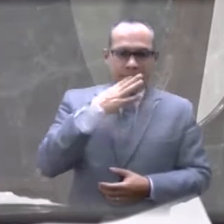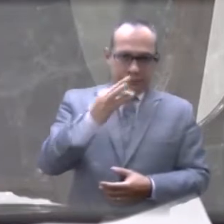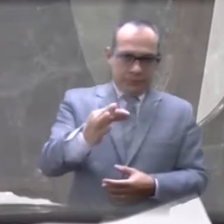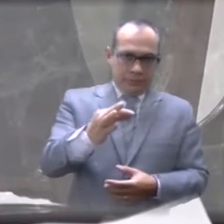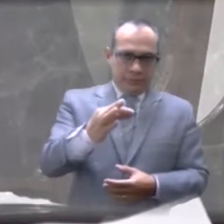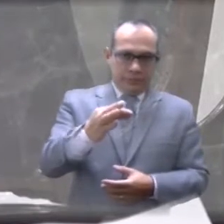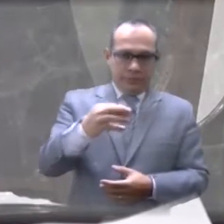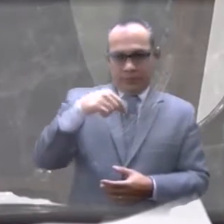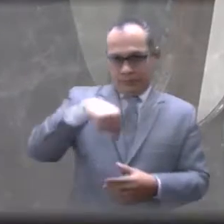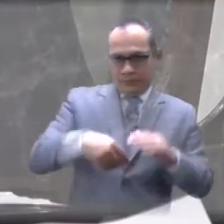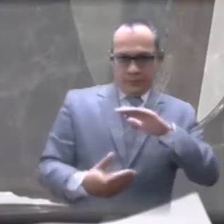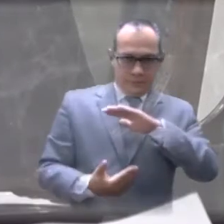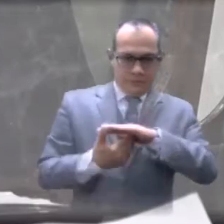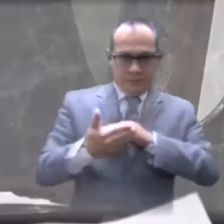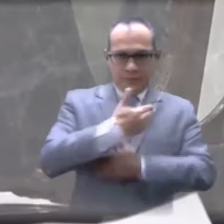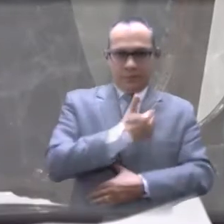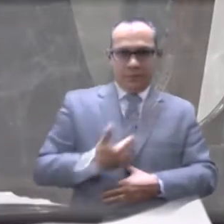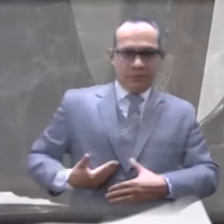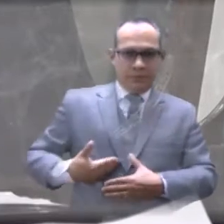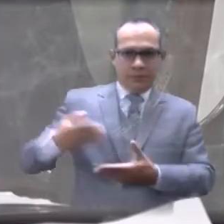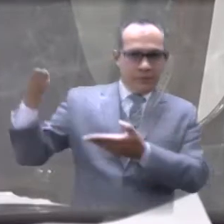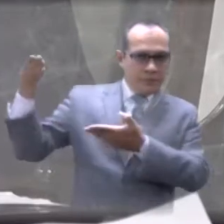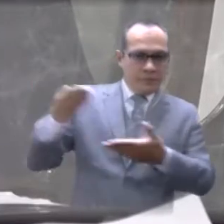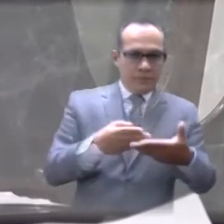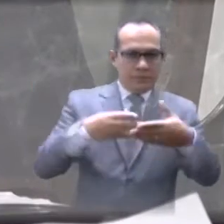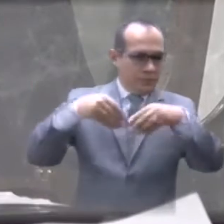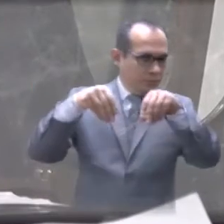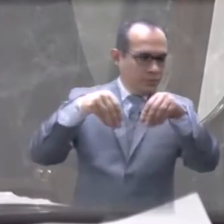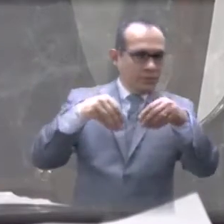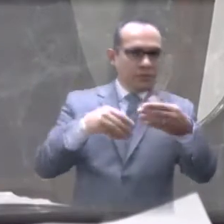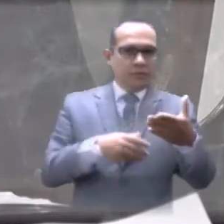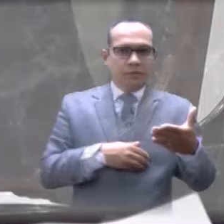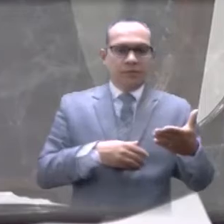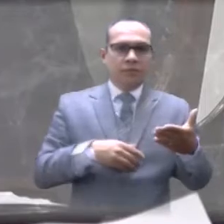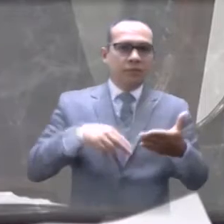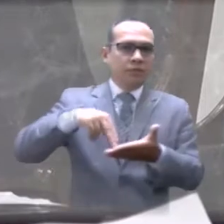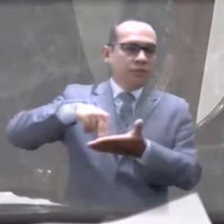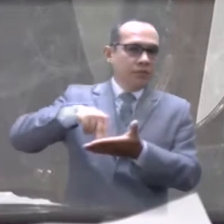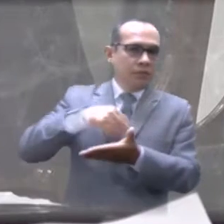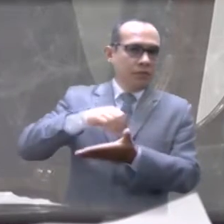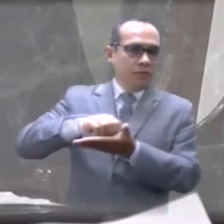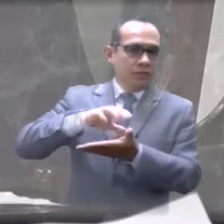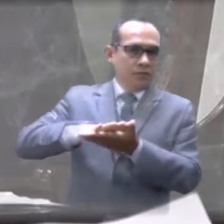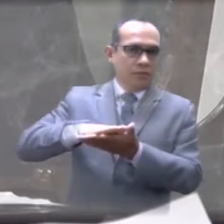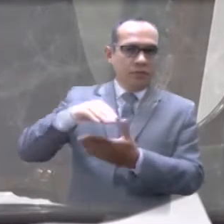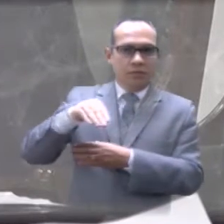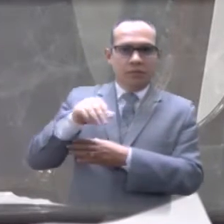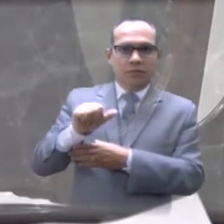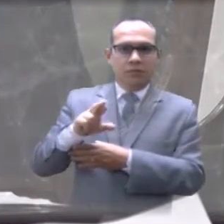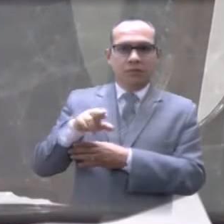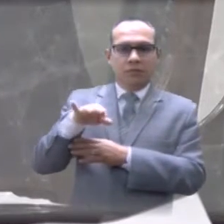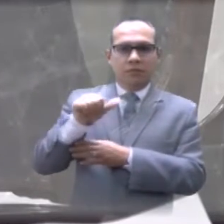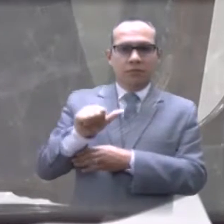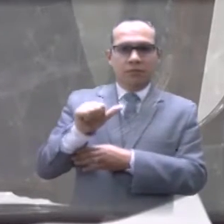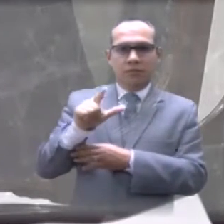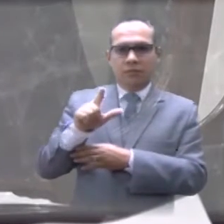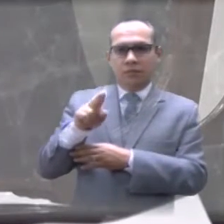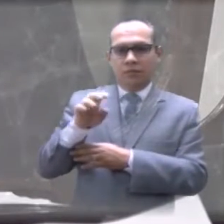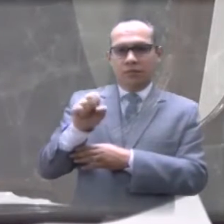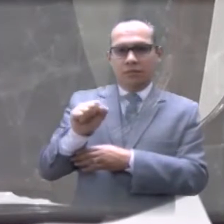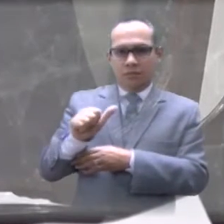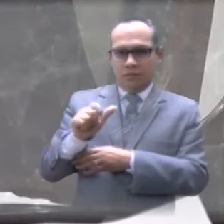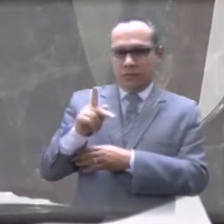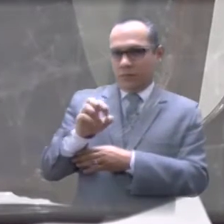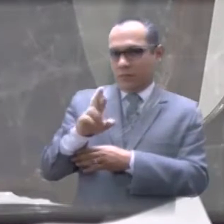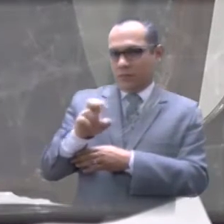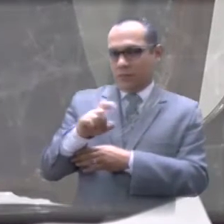recibió en esta presidencia el oficio suscrito por la diputada María Luisa Pérez Perusquía,